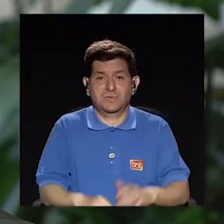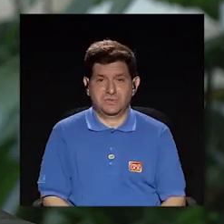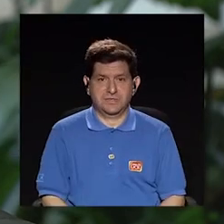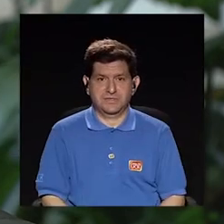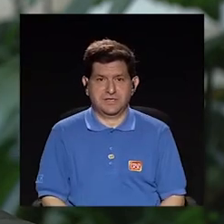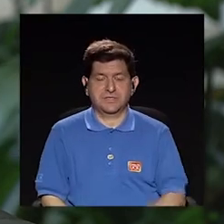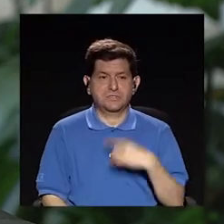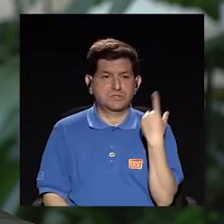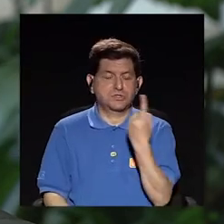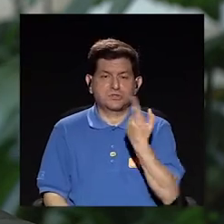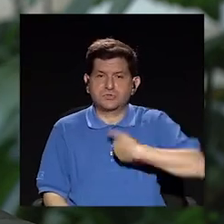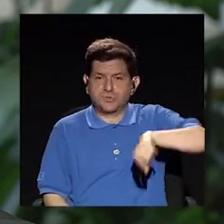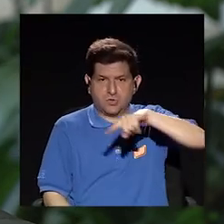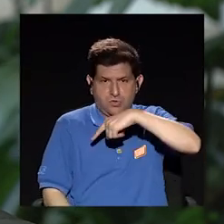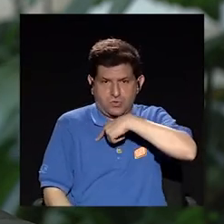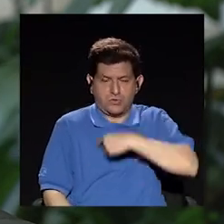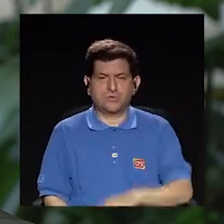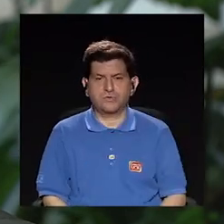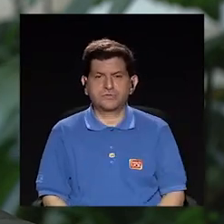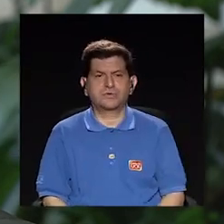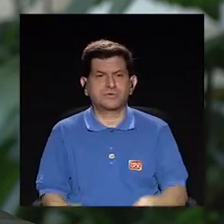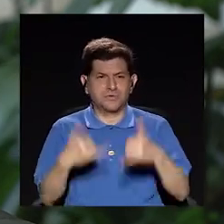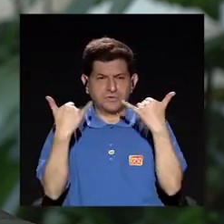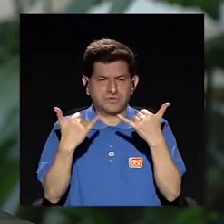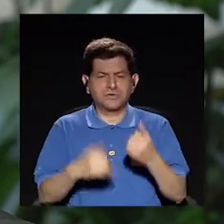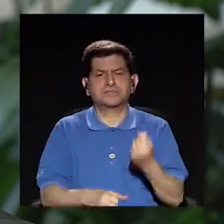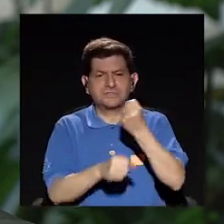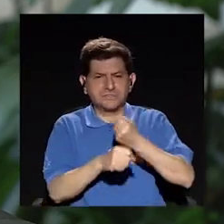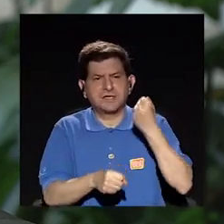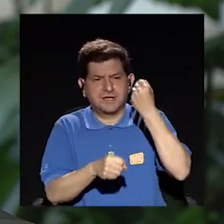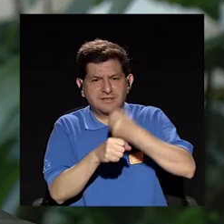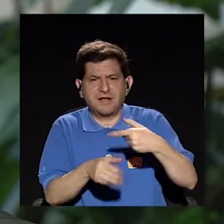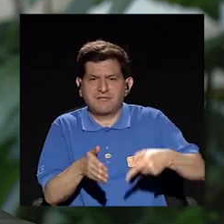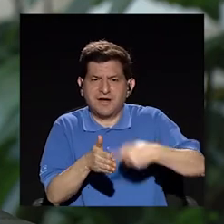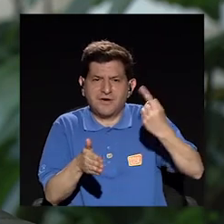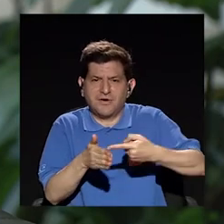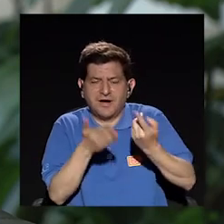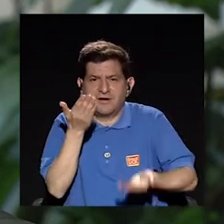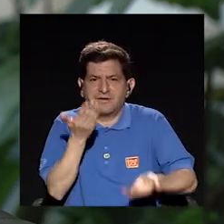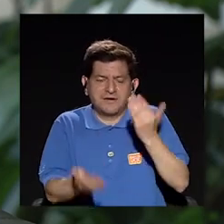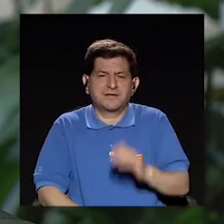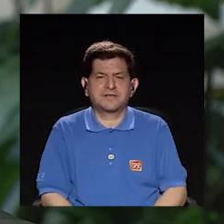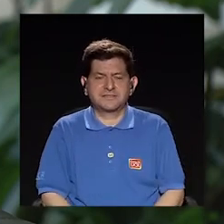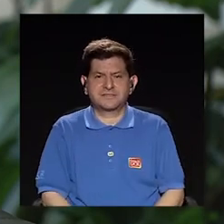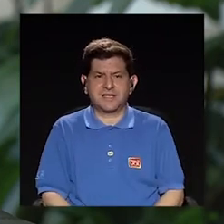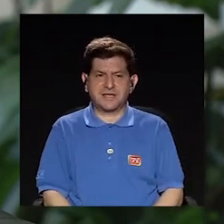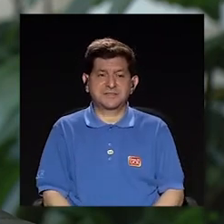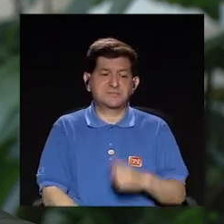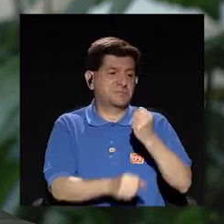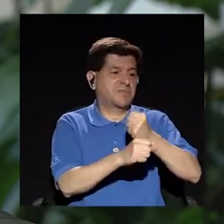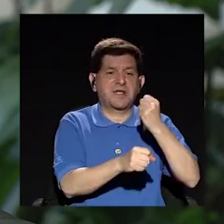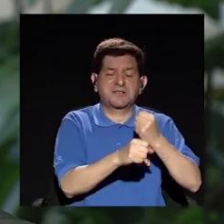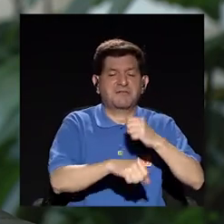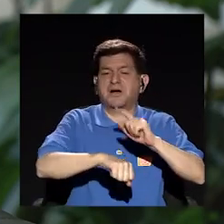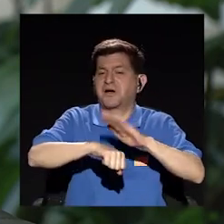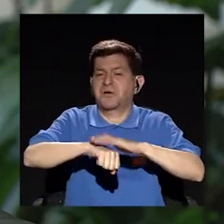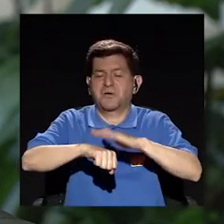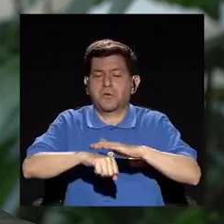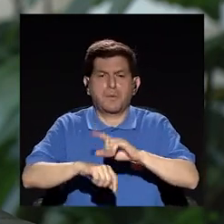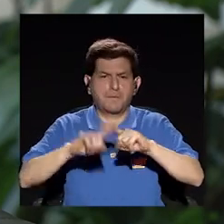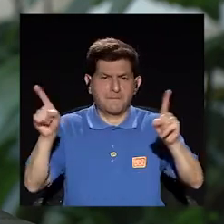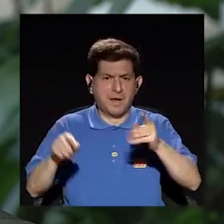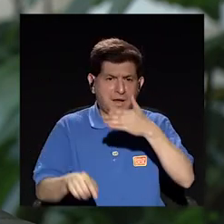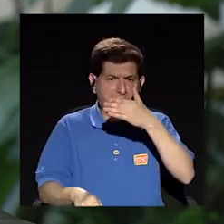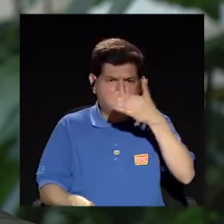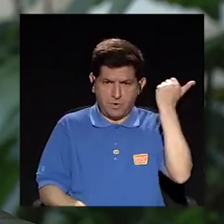es únicamente de ponernos a hacer un poquitito de la tarea que a veces por razones de laborales olvidamos y dejamos de